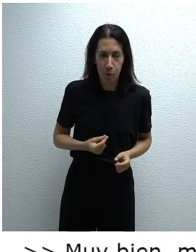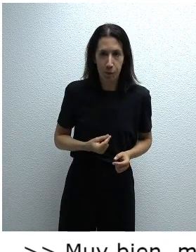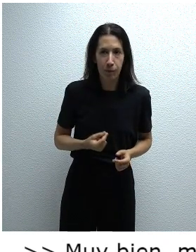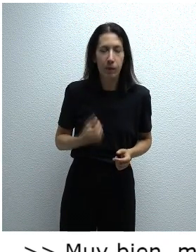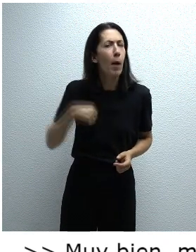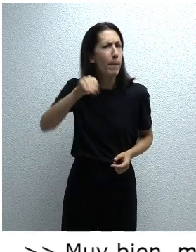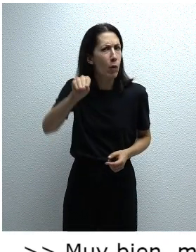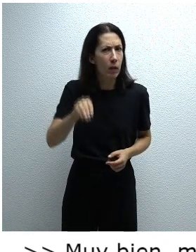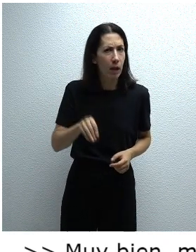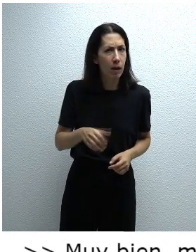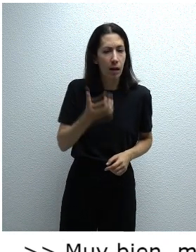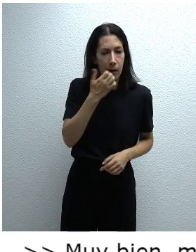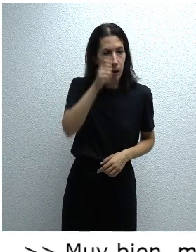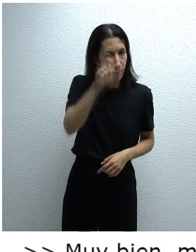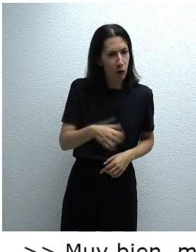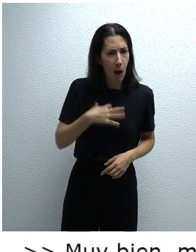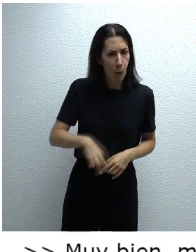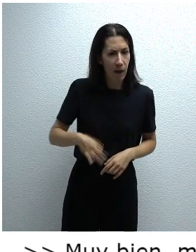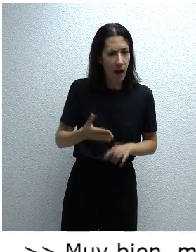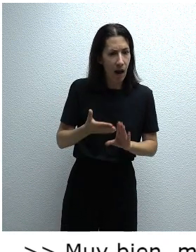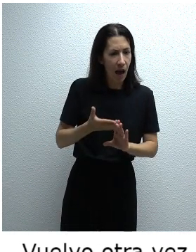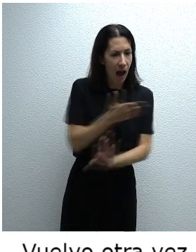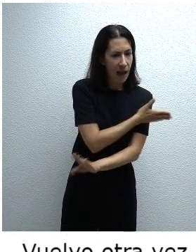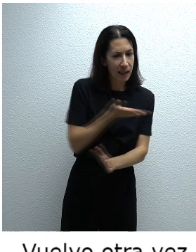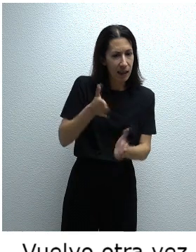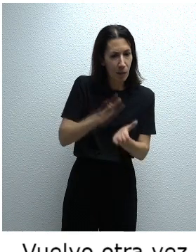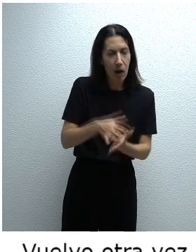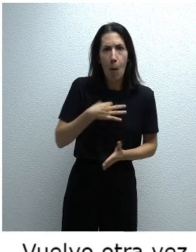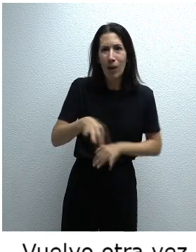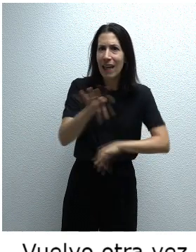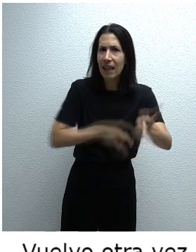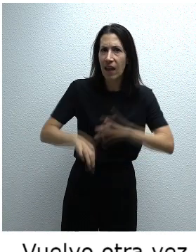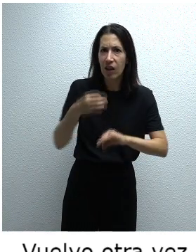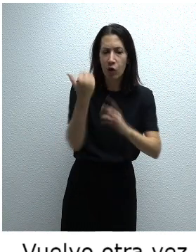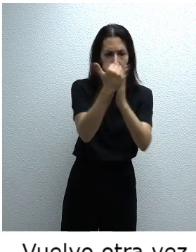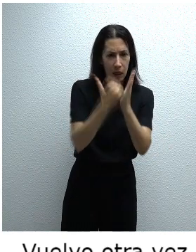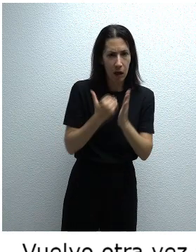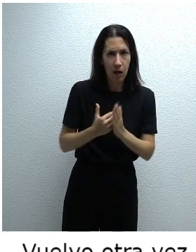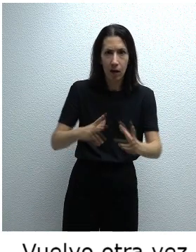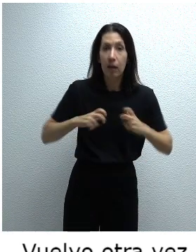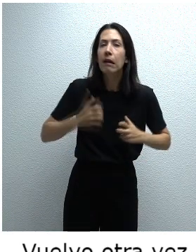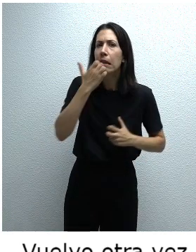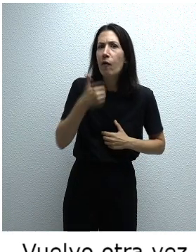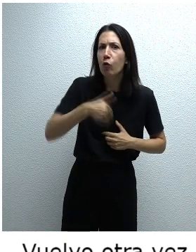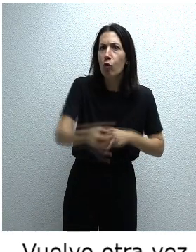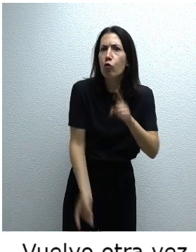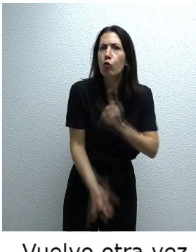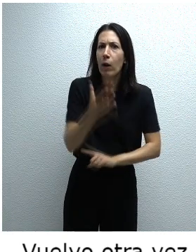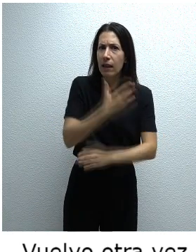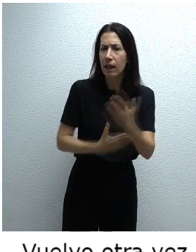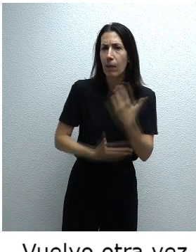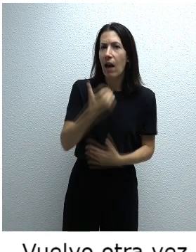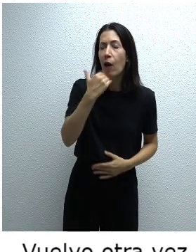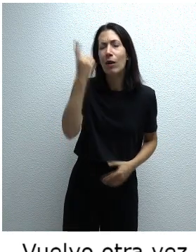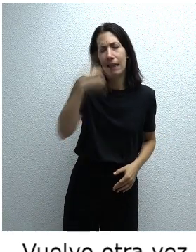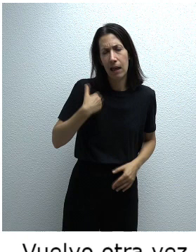¿Puede una persona dejar preparadas sus decisiones vitales y apoyos por si sufre algún tipo de discapacidad en un futuro? Sé que hemos